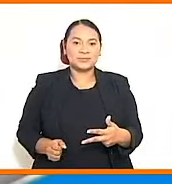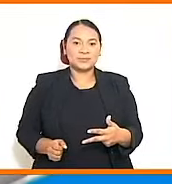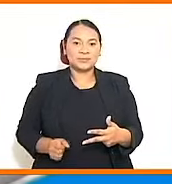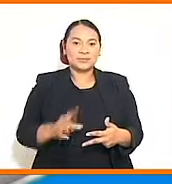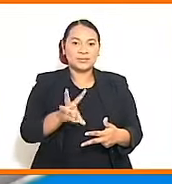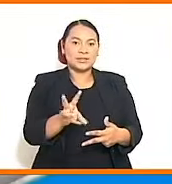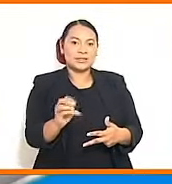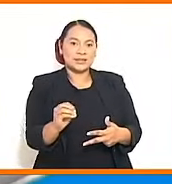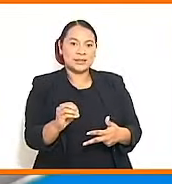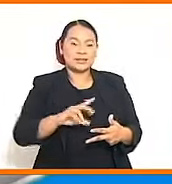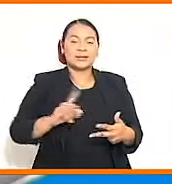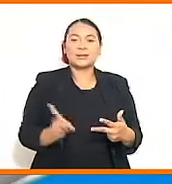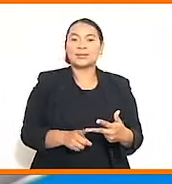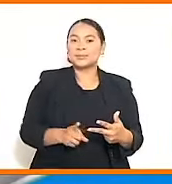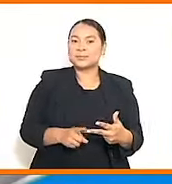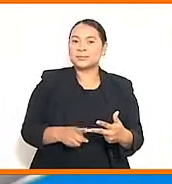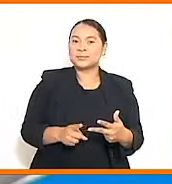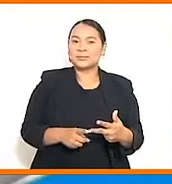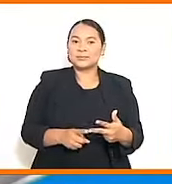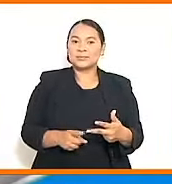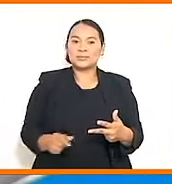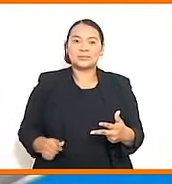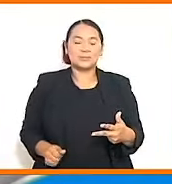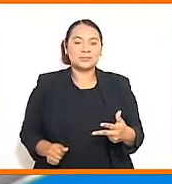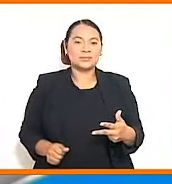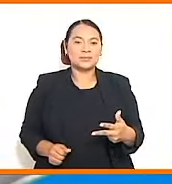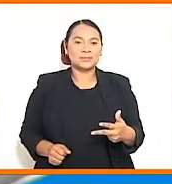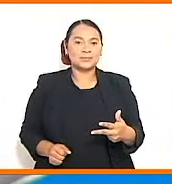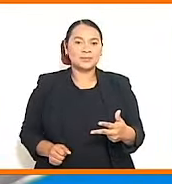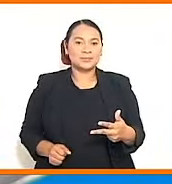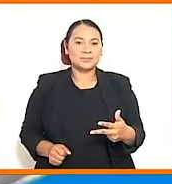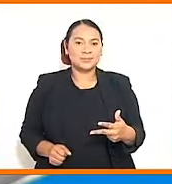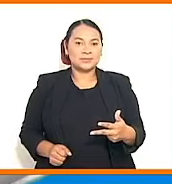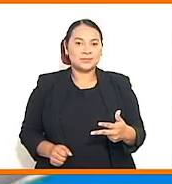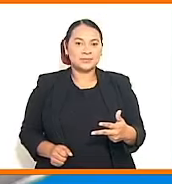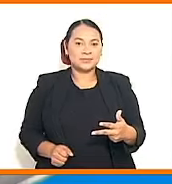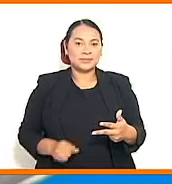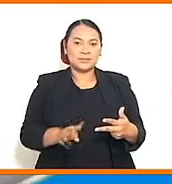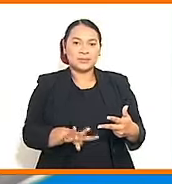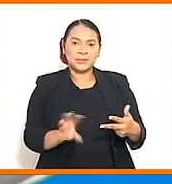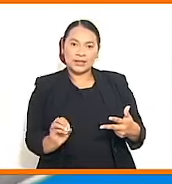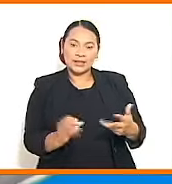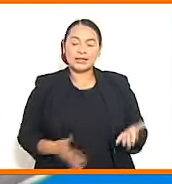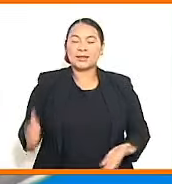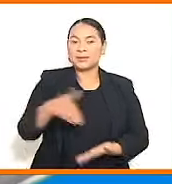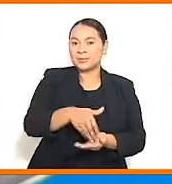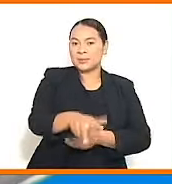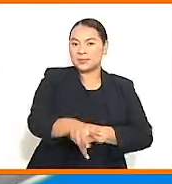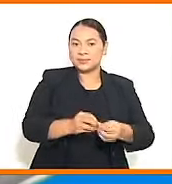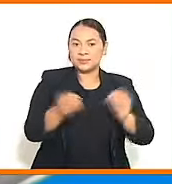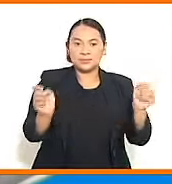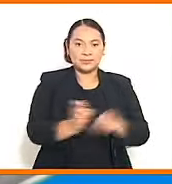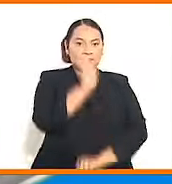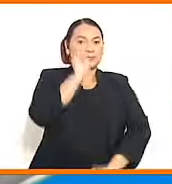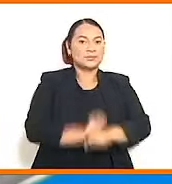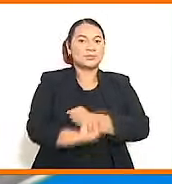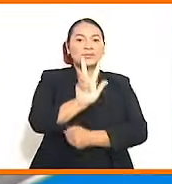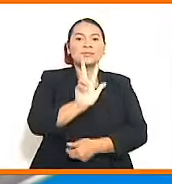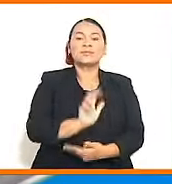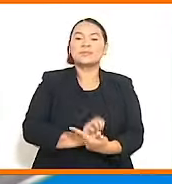60, tercer y decisivo número ganador, atentos, porque este es el 40. Con gusto te repito los números ganadores para Pega